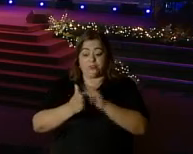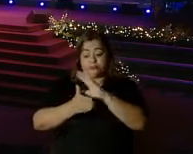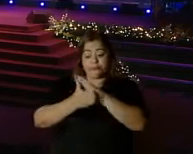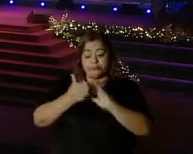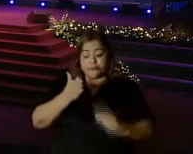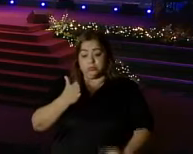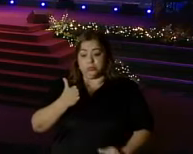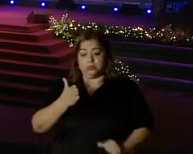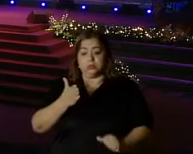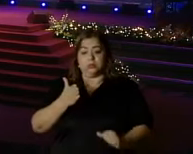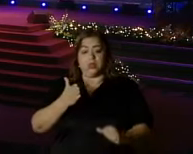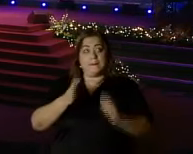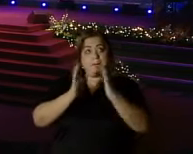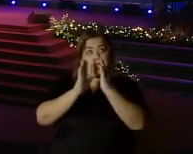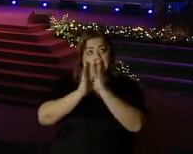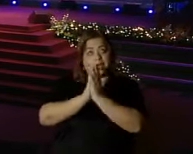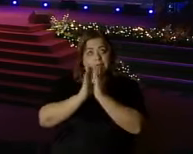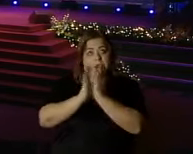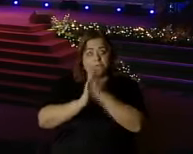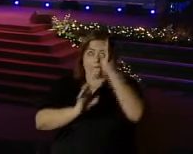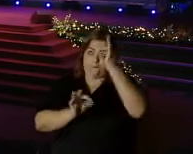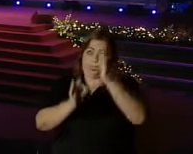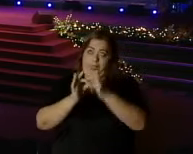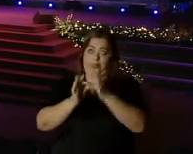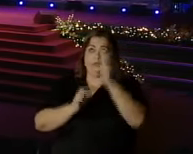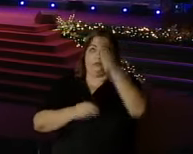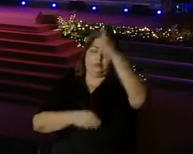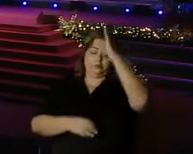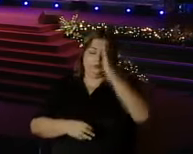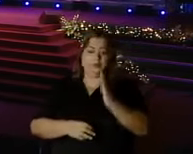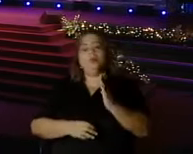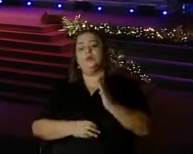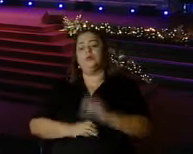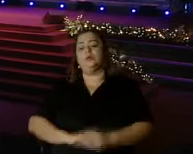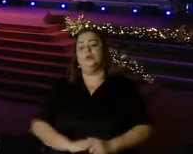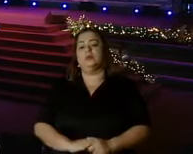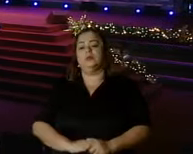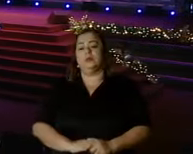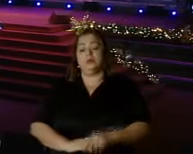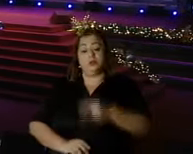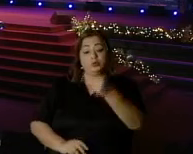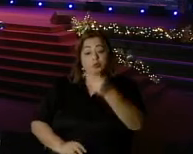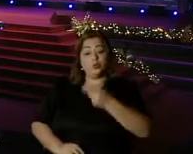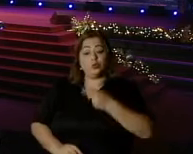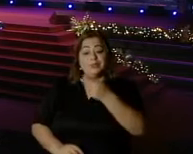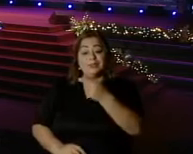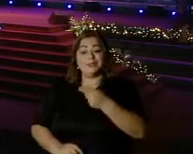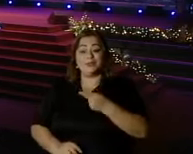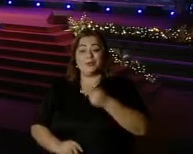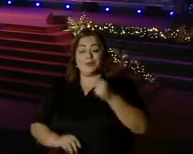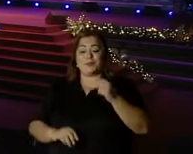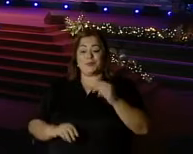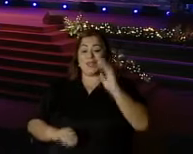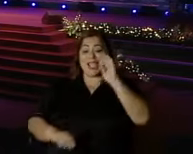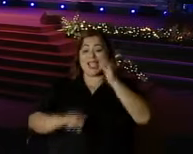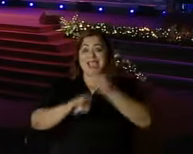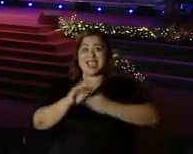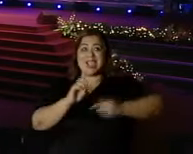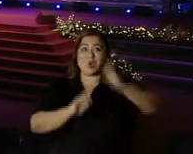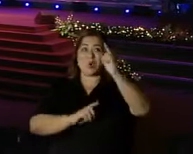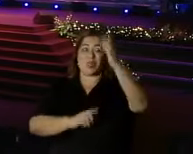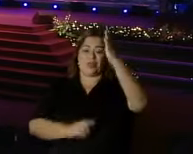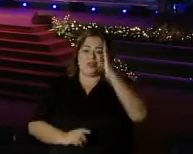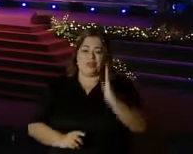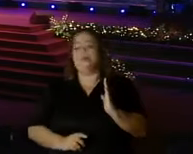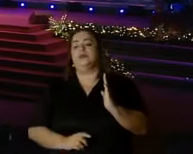hace. Amén. Él mueve los recursos allí en el cielo. Él es el dueño del oro y la plata y usted y yo somos sus hijos. Así que hemos creído por eso.